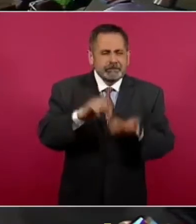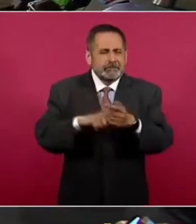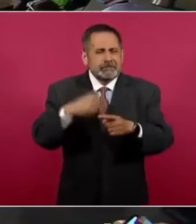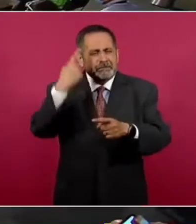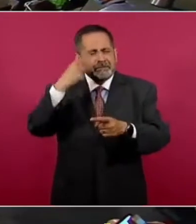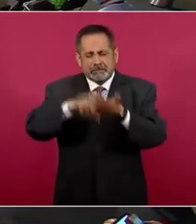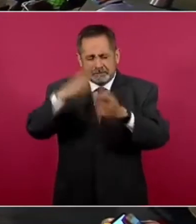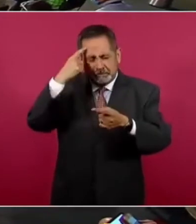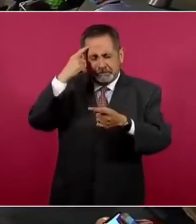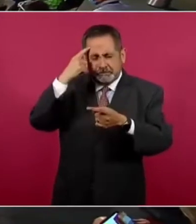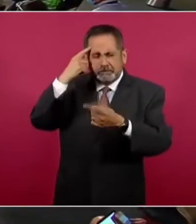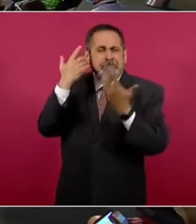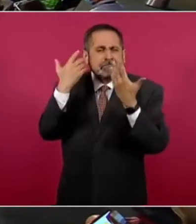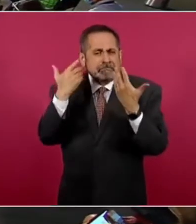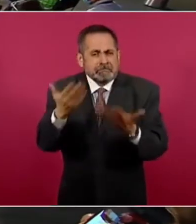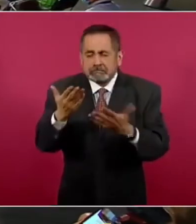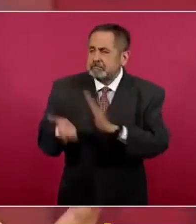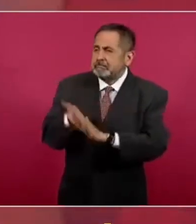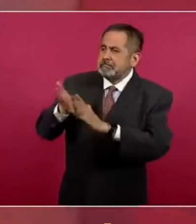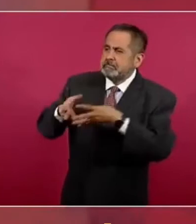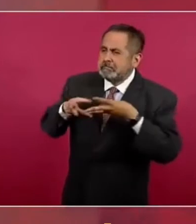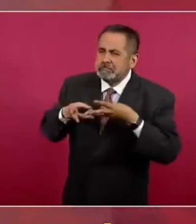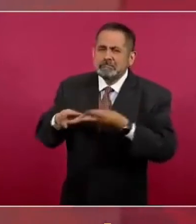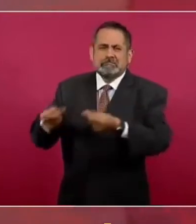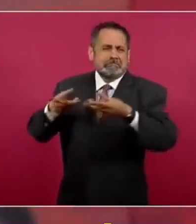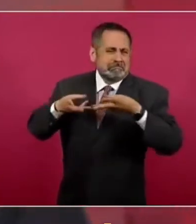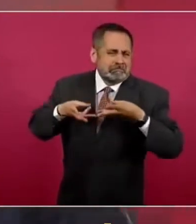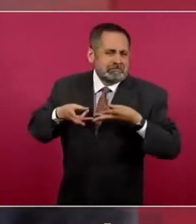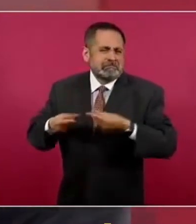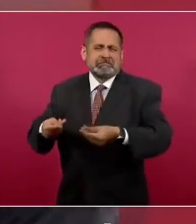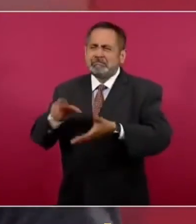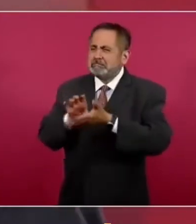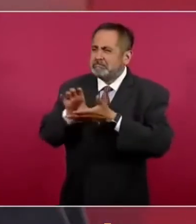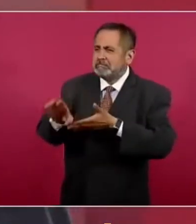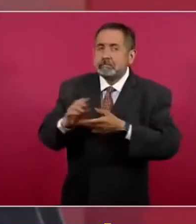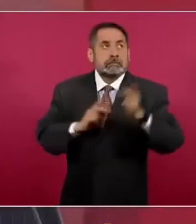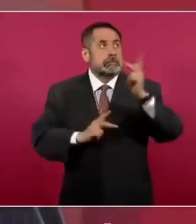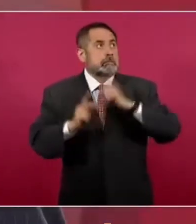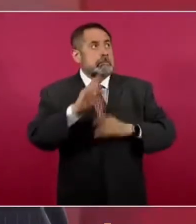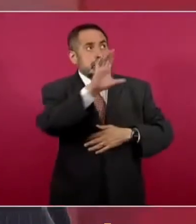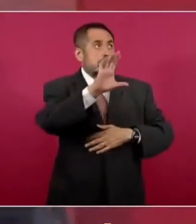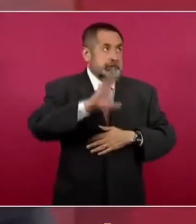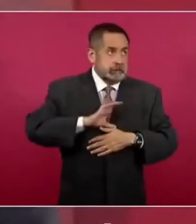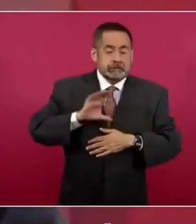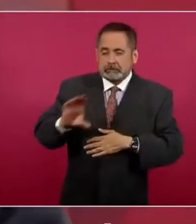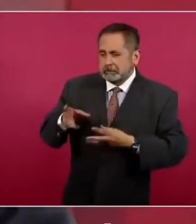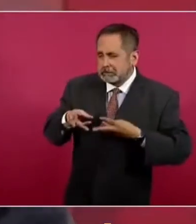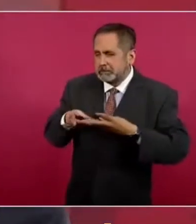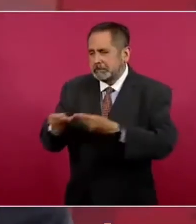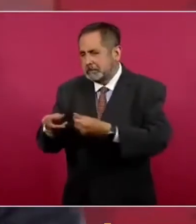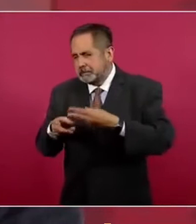eso, ¿para qué invertir tanto dinero, endeudar al país con los